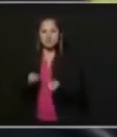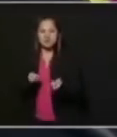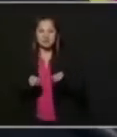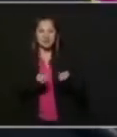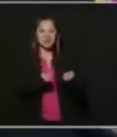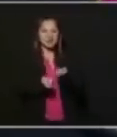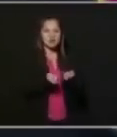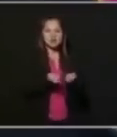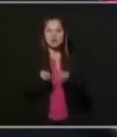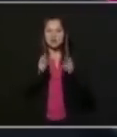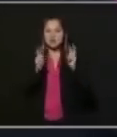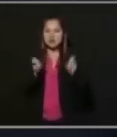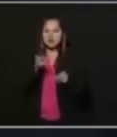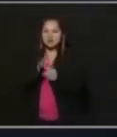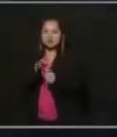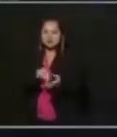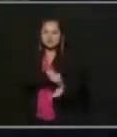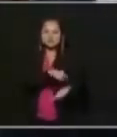electoral.